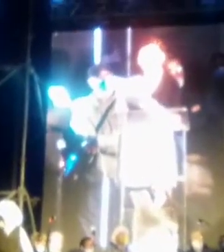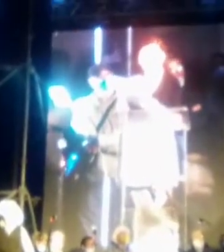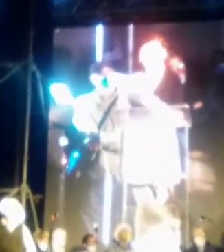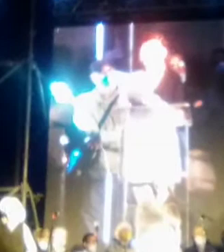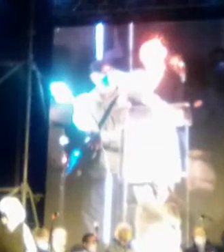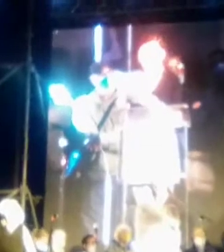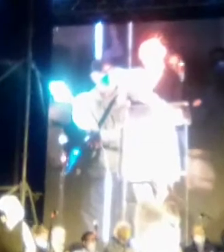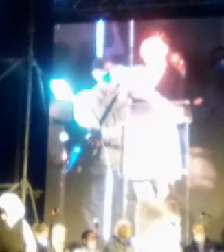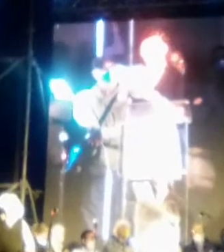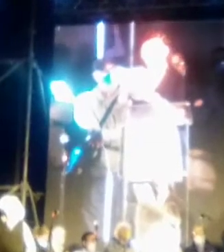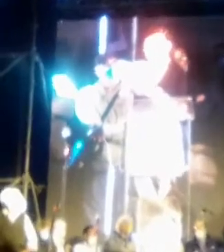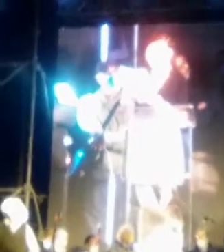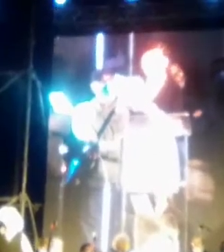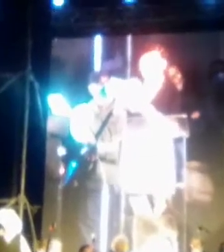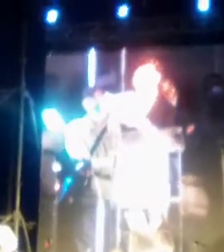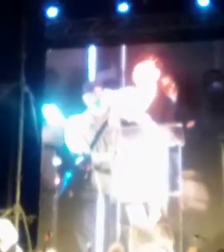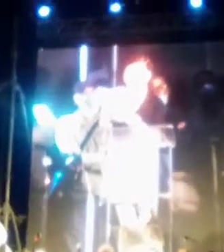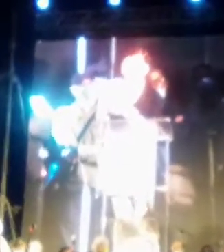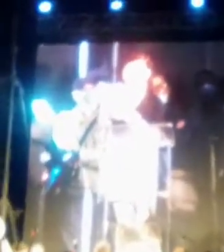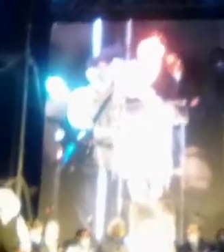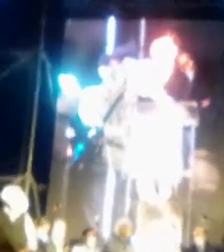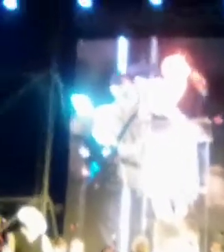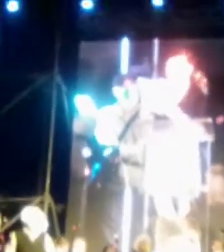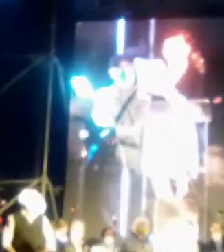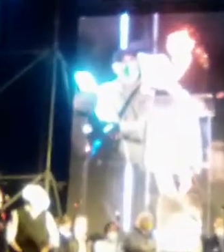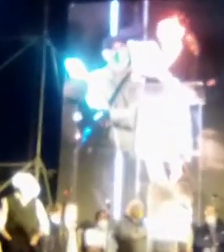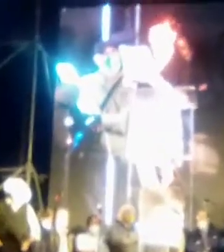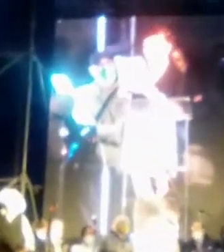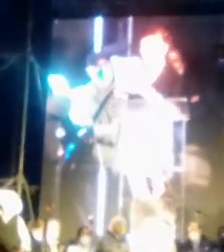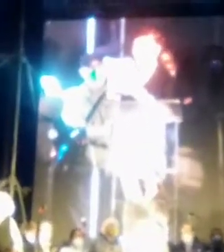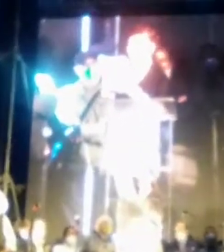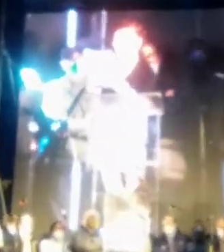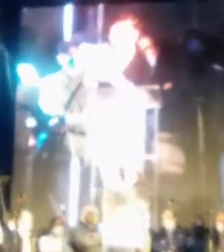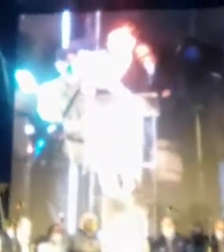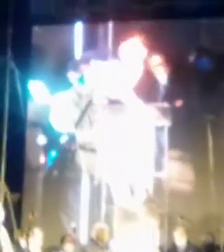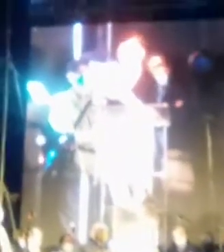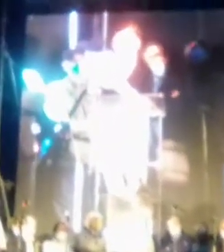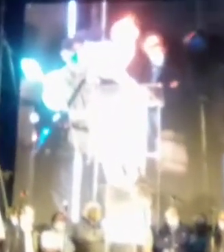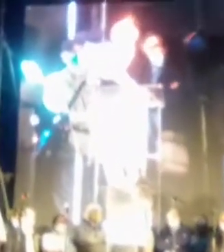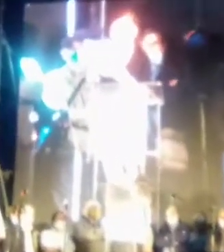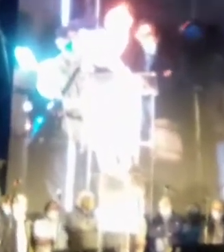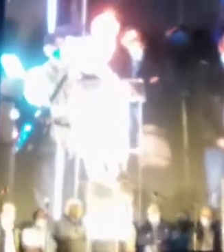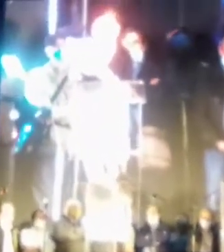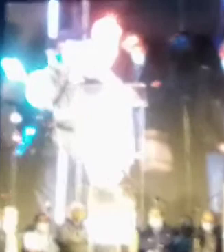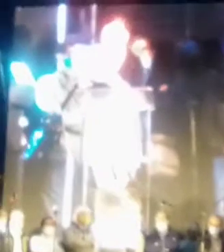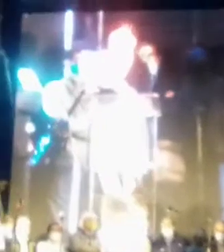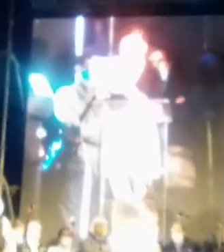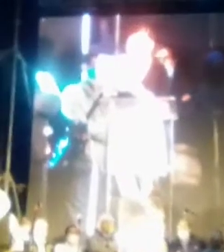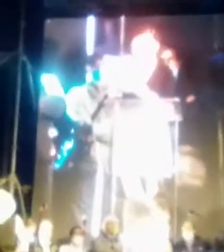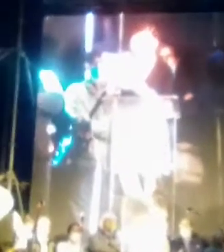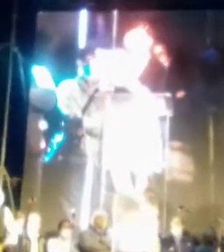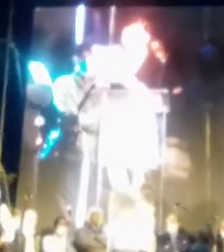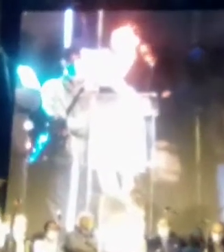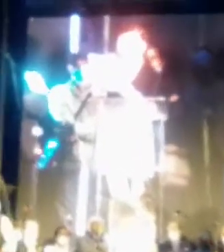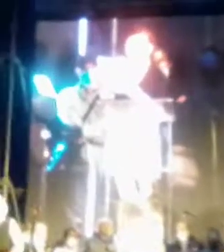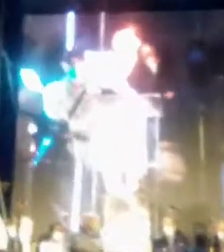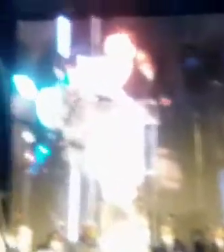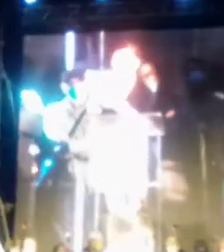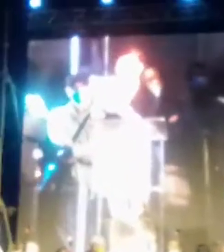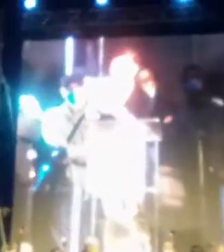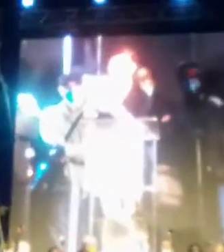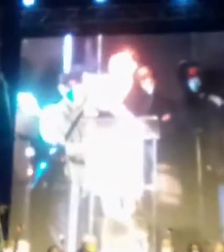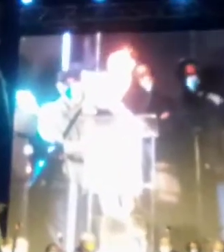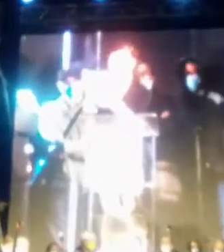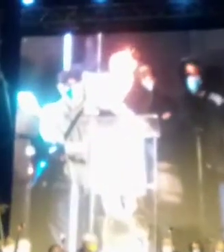La libertad y la igualdad no se contraponen, sino que constituyen dos valores esenciales de una sociedad democrática. El